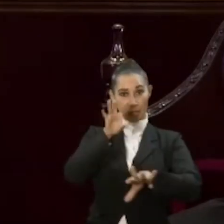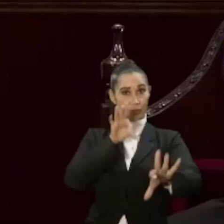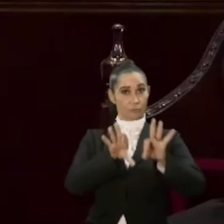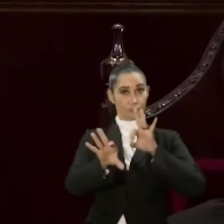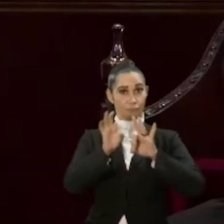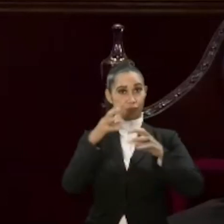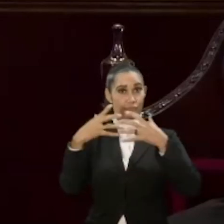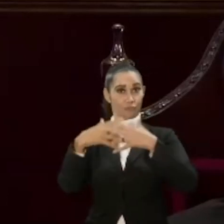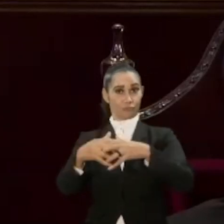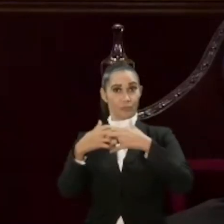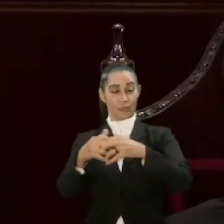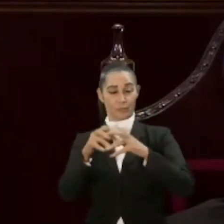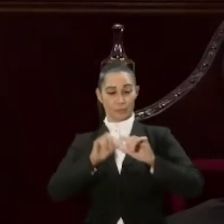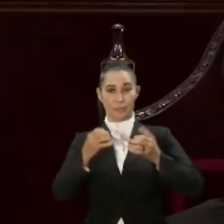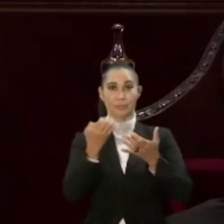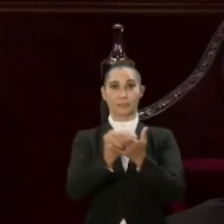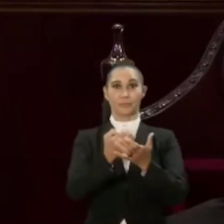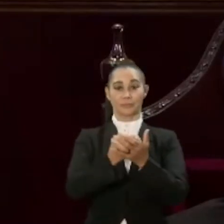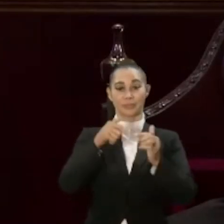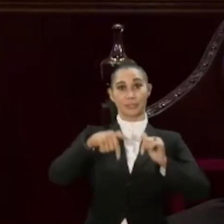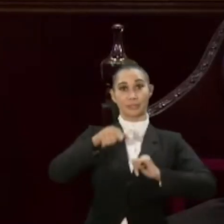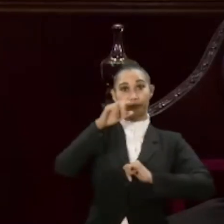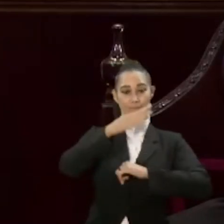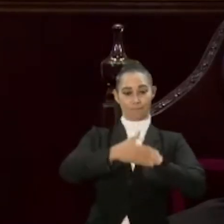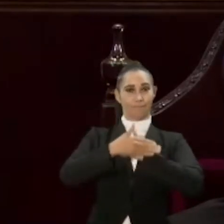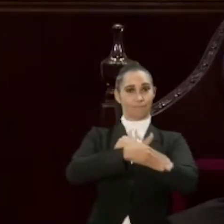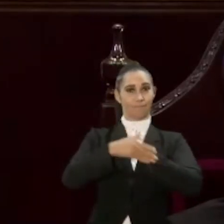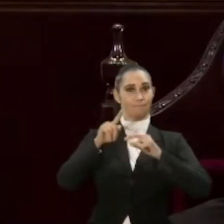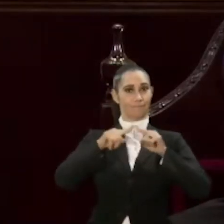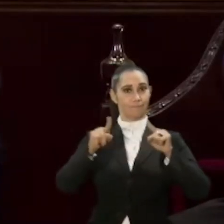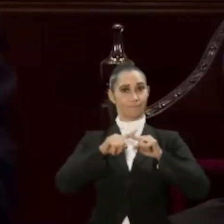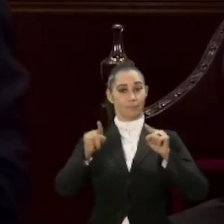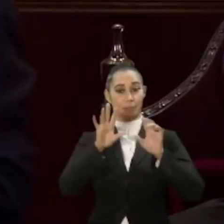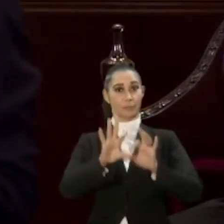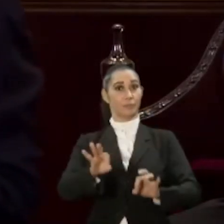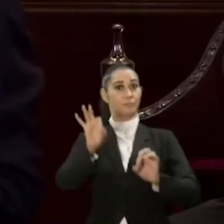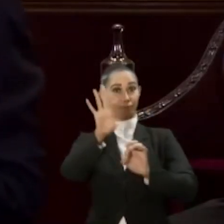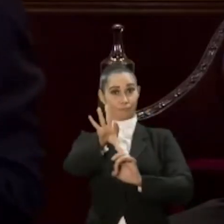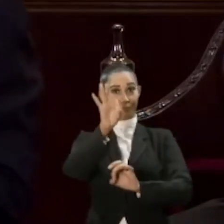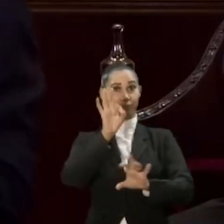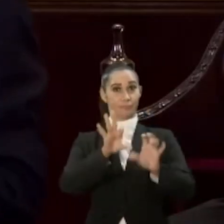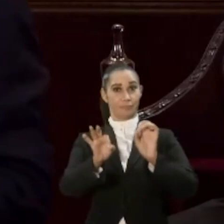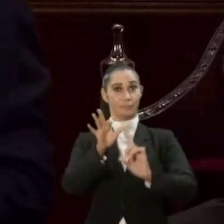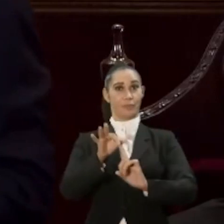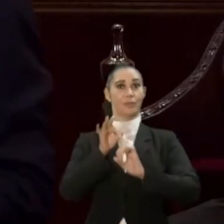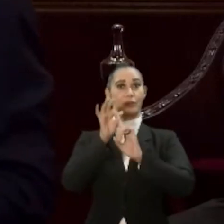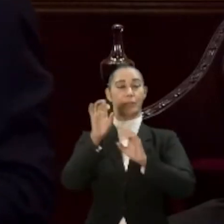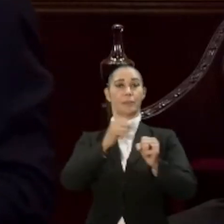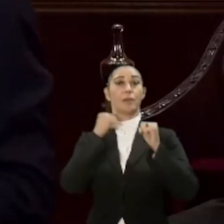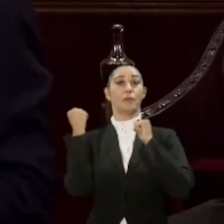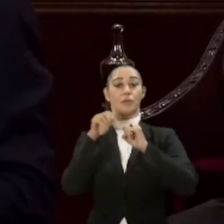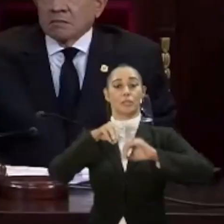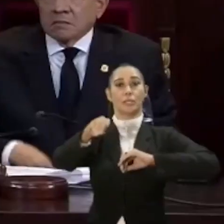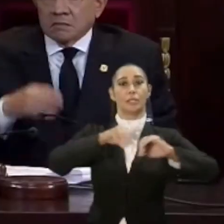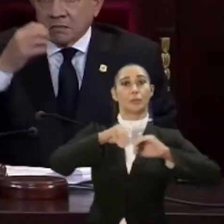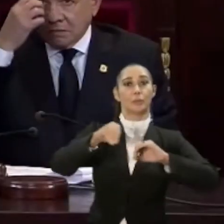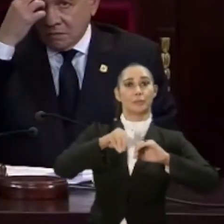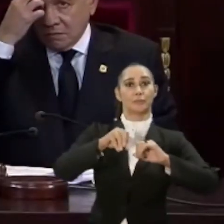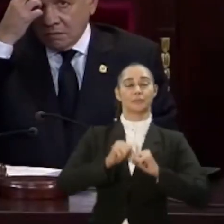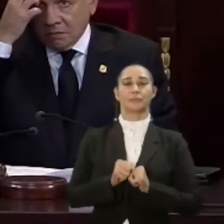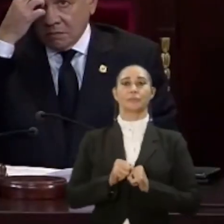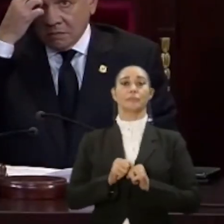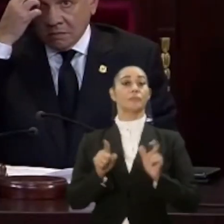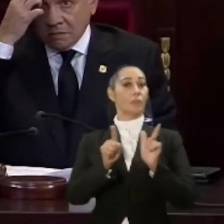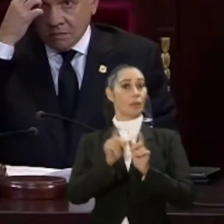las empresas y áreas de la economía de nuestros países que deben ser priorizadas para fortalecer el comercio exterior.